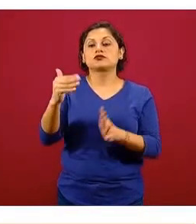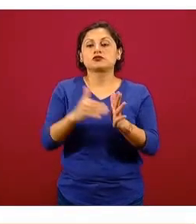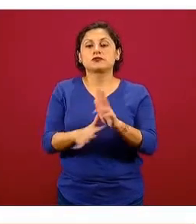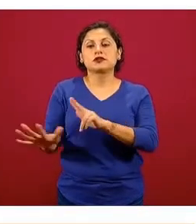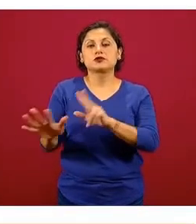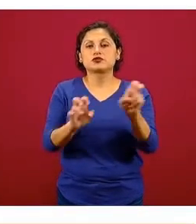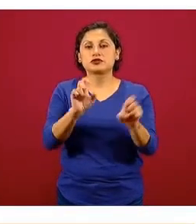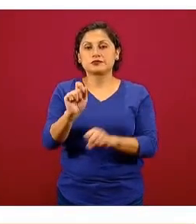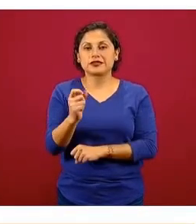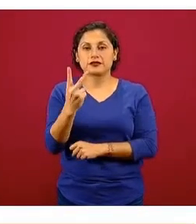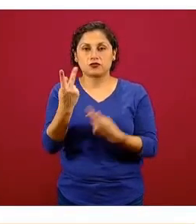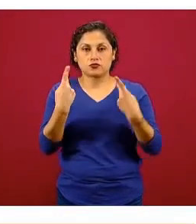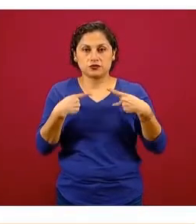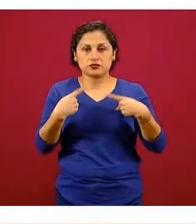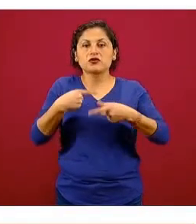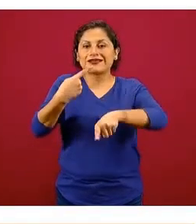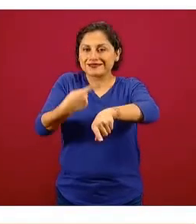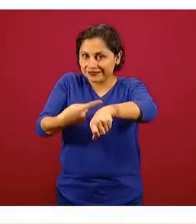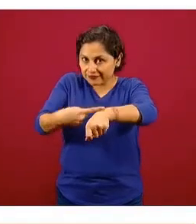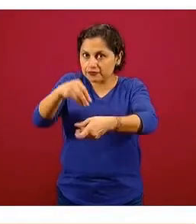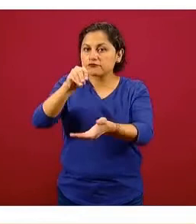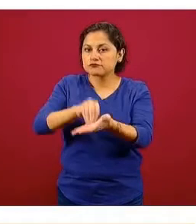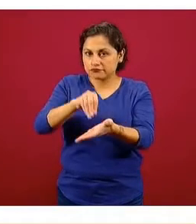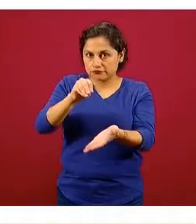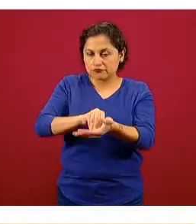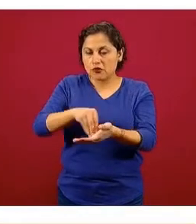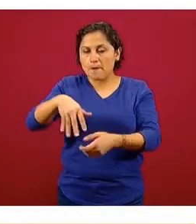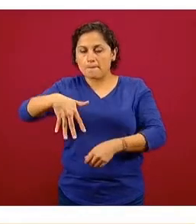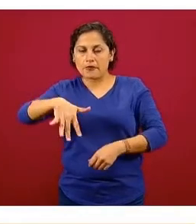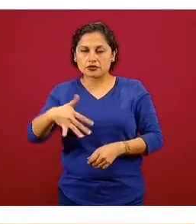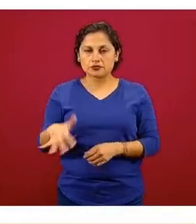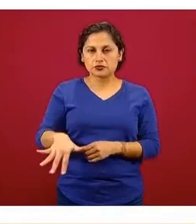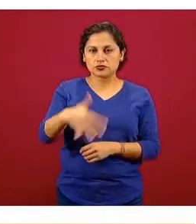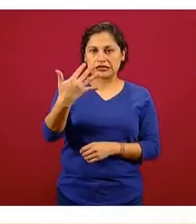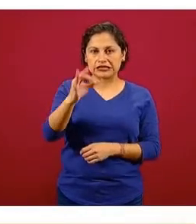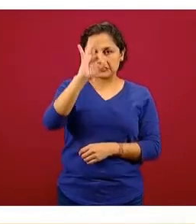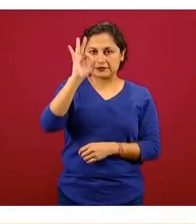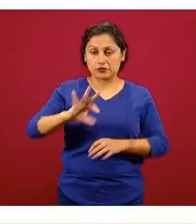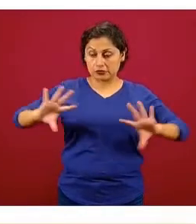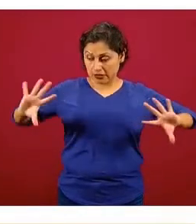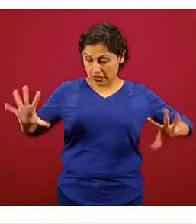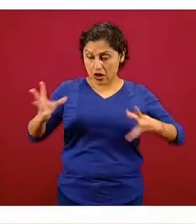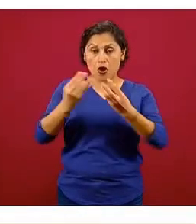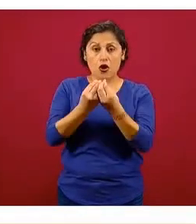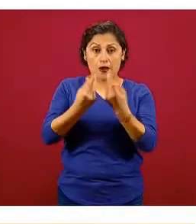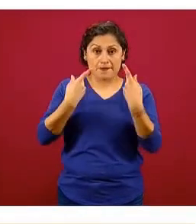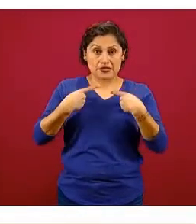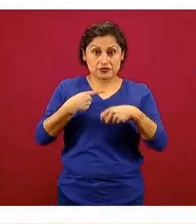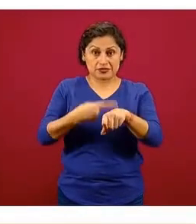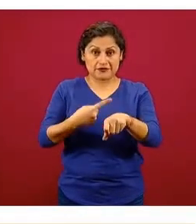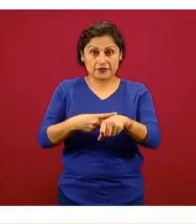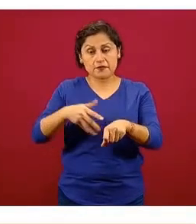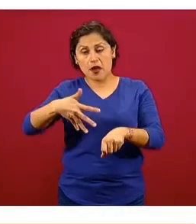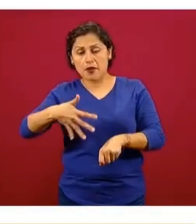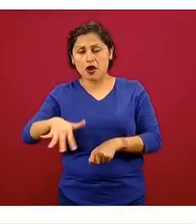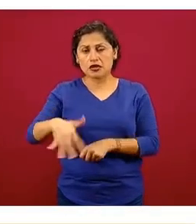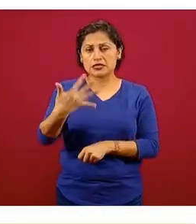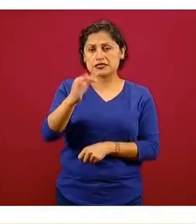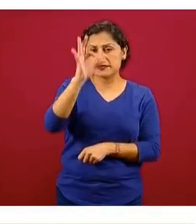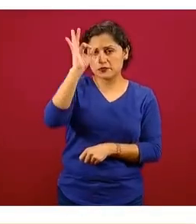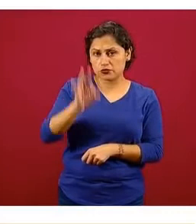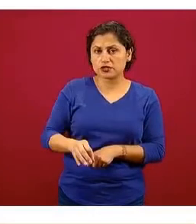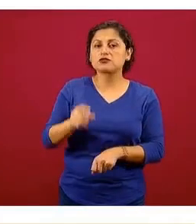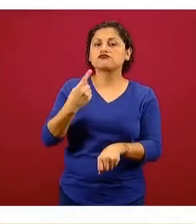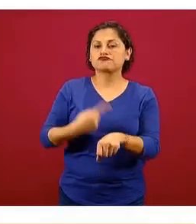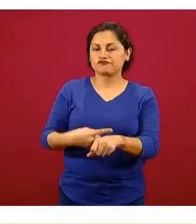48,822 personas que representan el 15% del total de los casos que han sido estimados